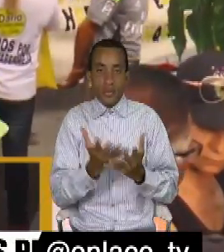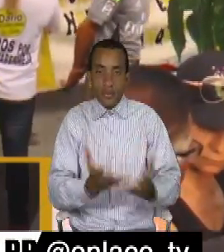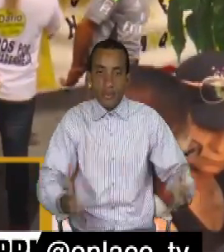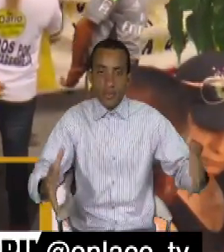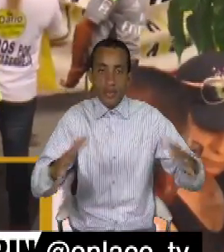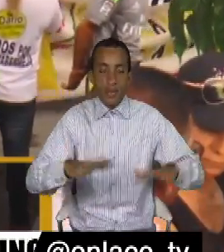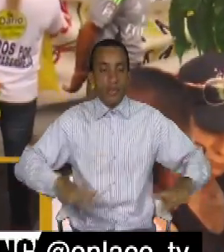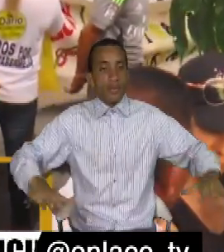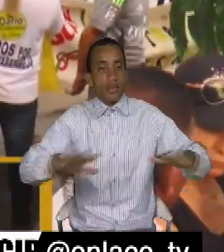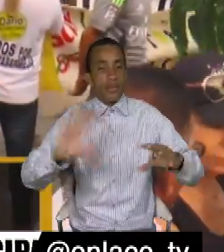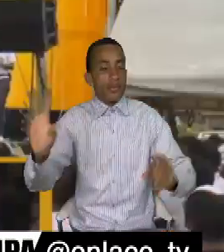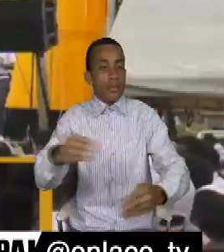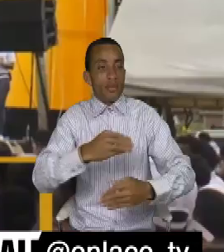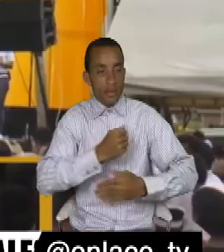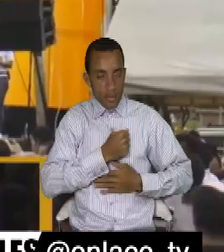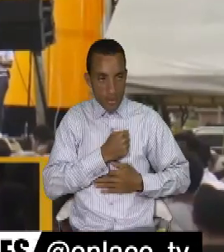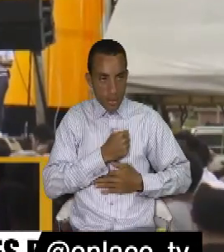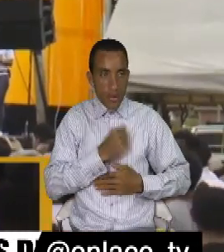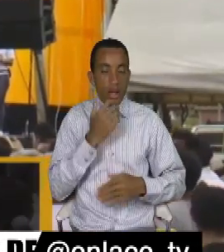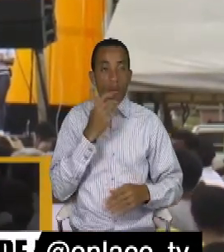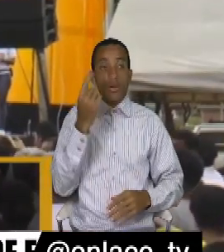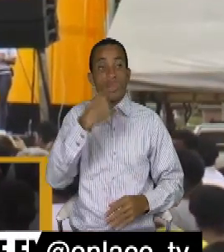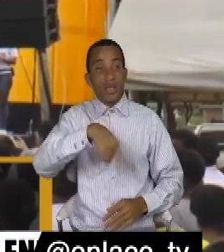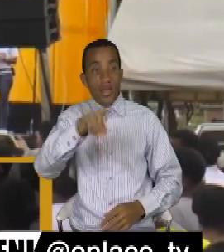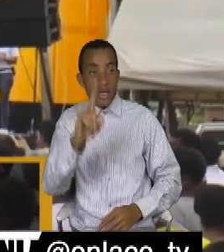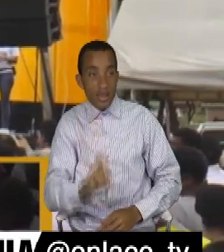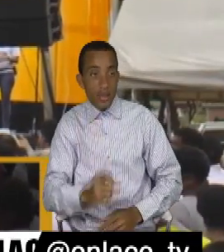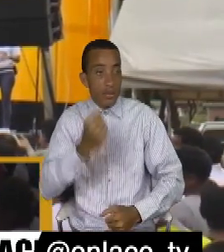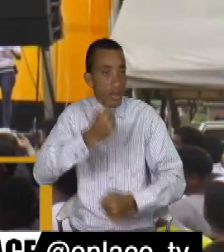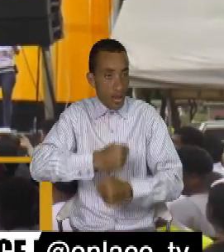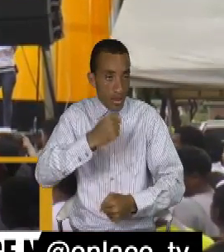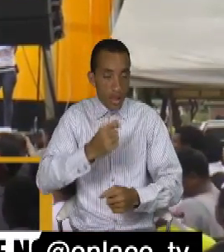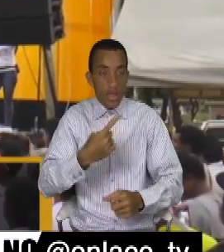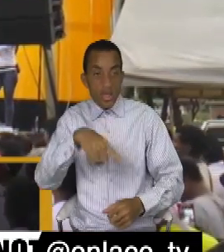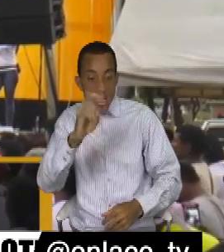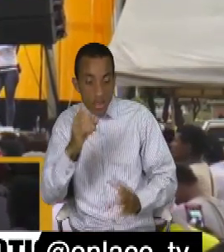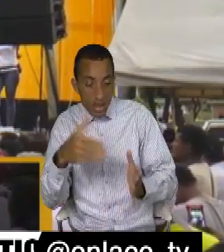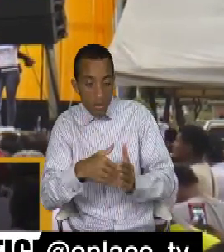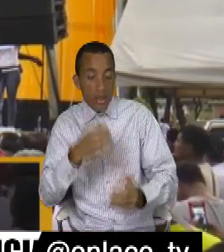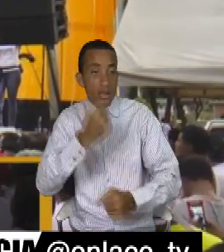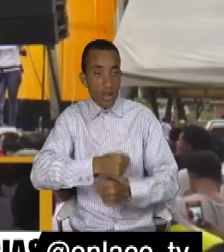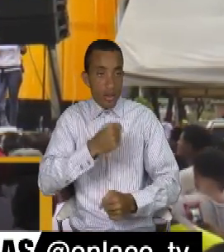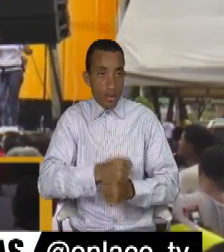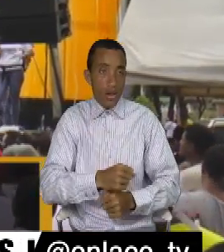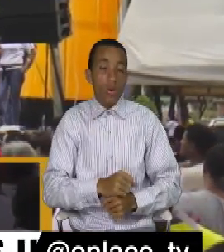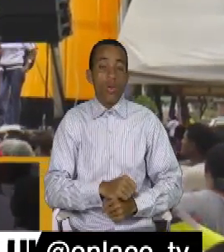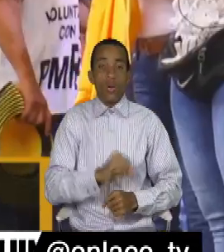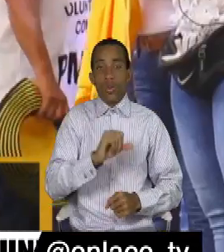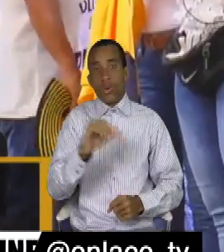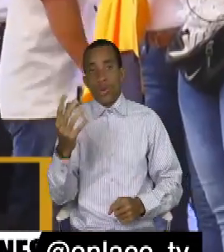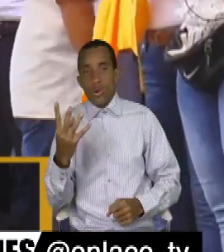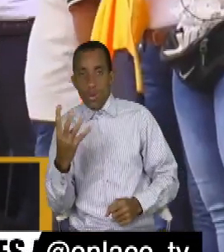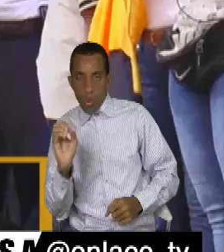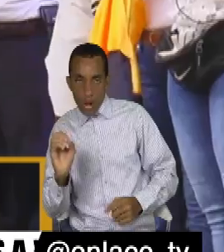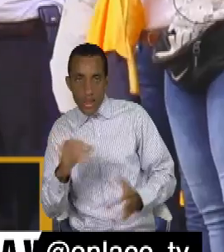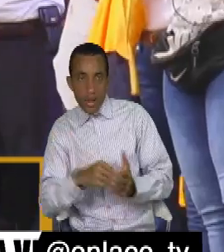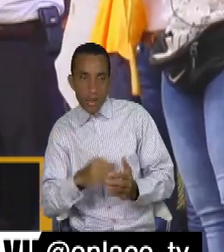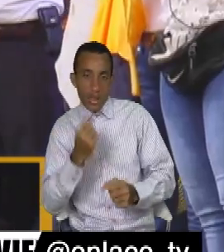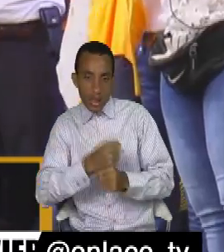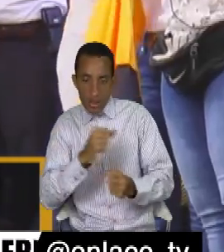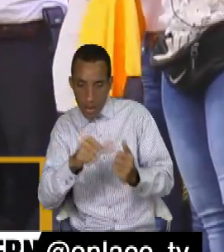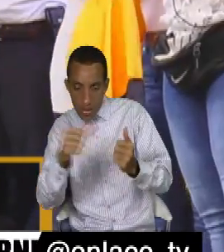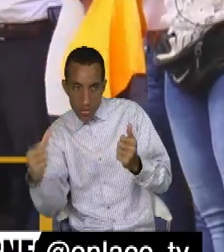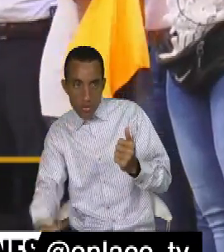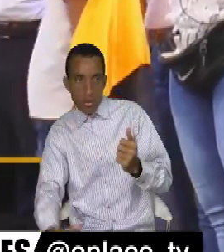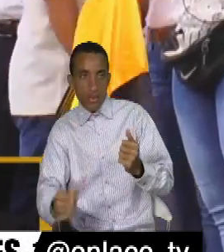el país. Es un proyecto que va a generar 16 mil trabajos directos, más de 40 mil trabajos indirectos. Entonces tenemos que los jóvenes y